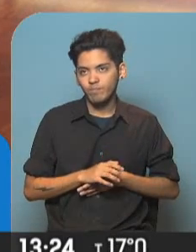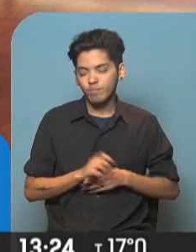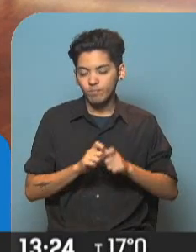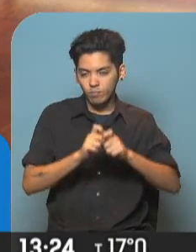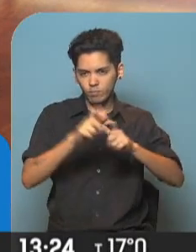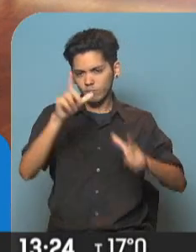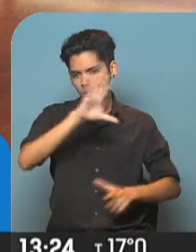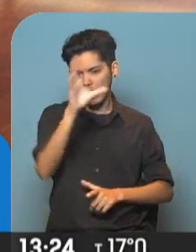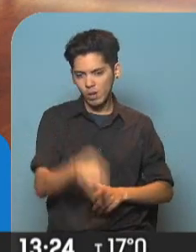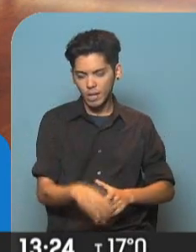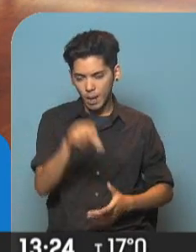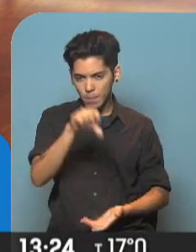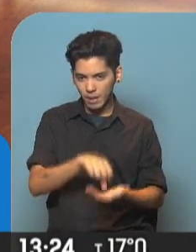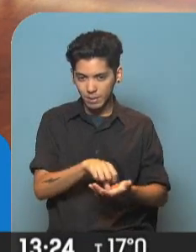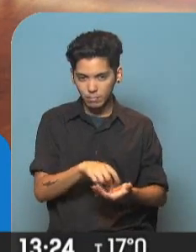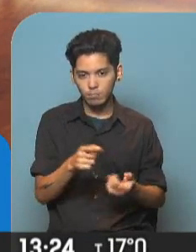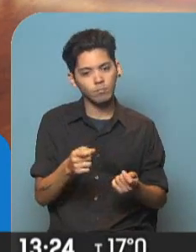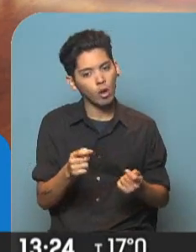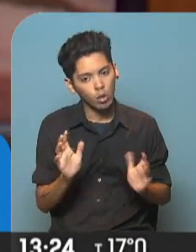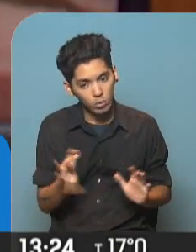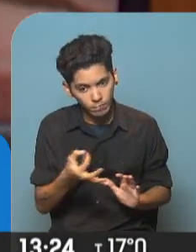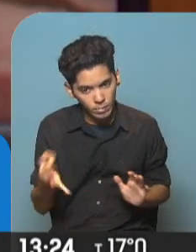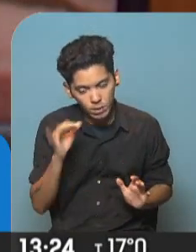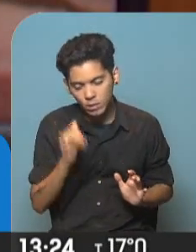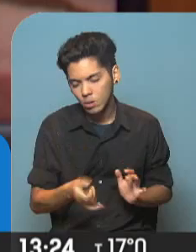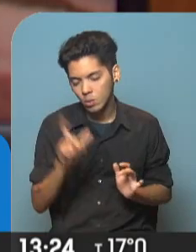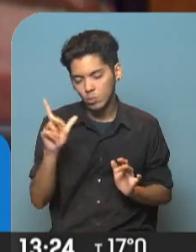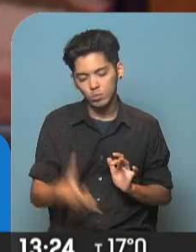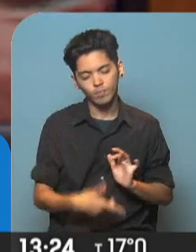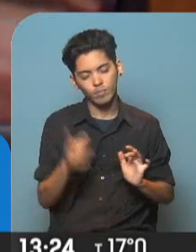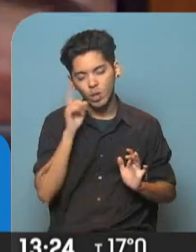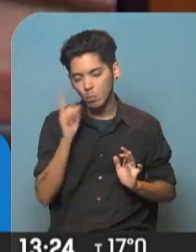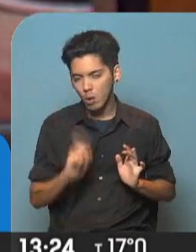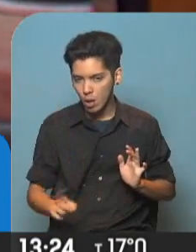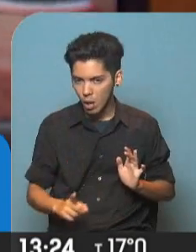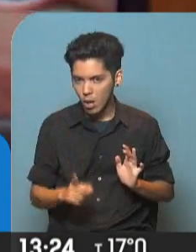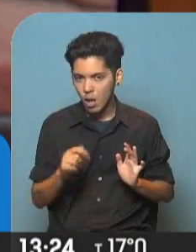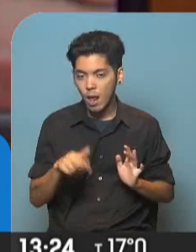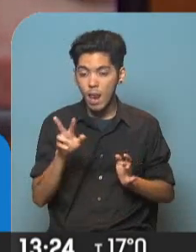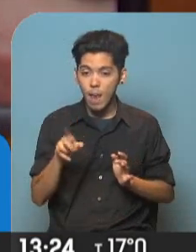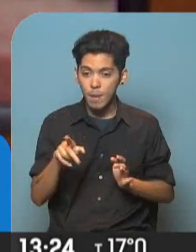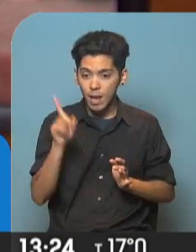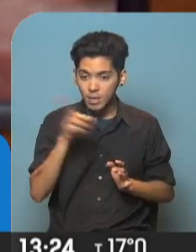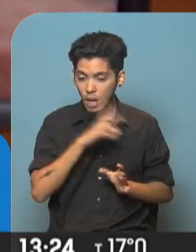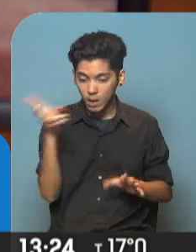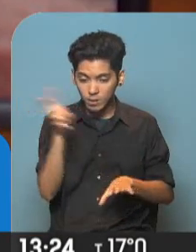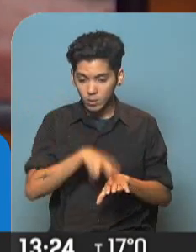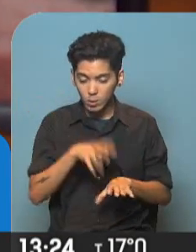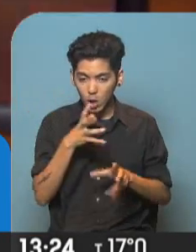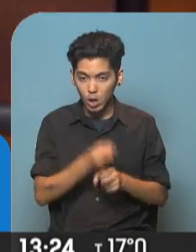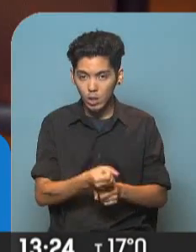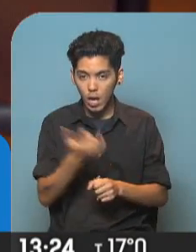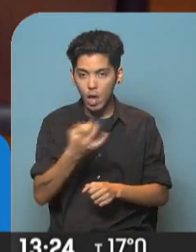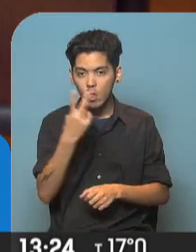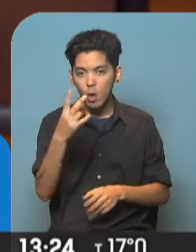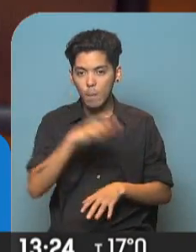geografía de nuestro país, me parece como un poquito poco, ¿no? Es impresionante, ¿no? O sea, es impresionante. En La Plata vos te subís a un colectivo y hay